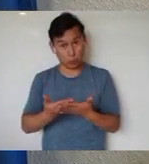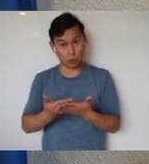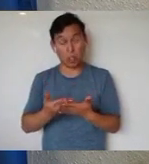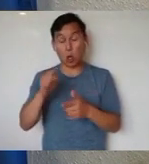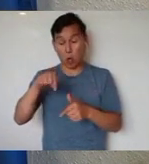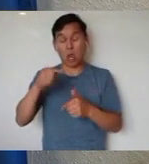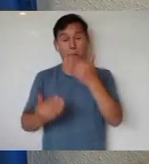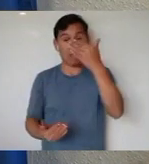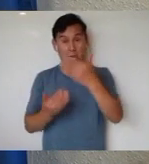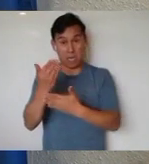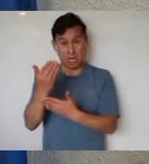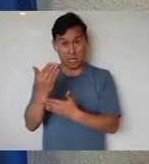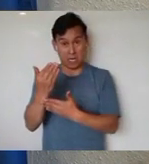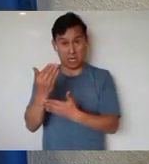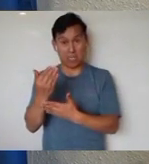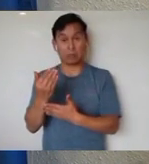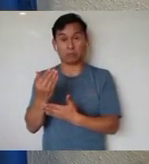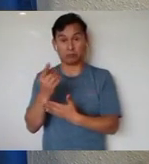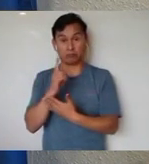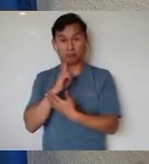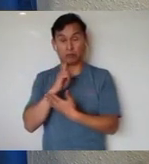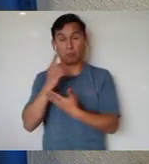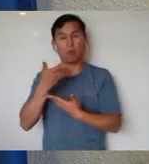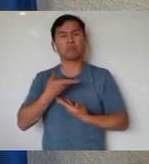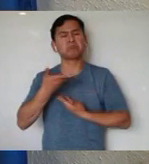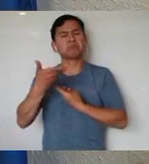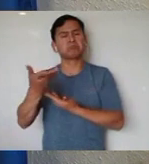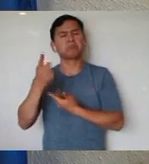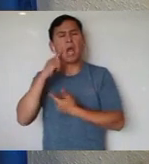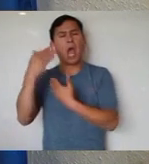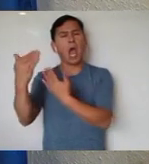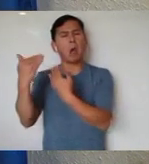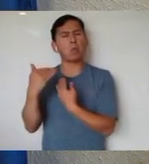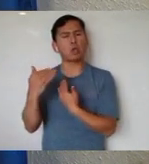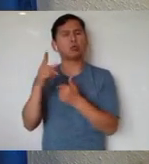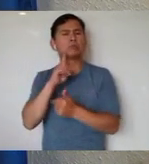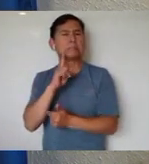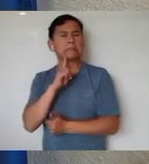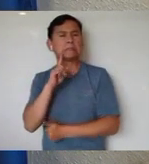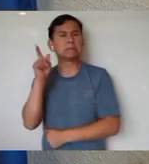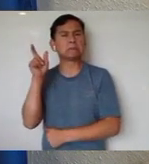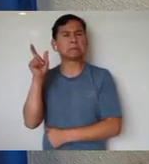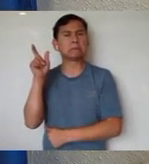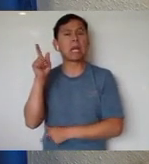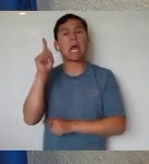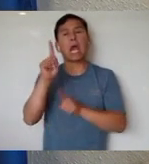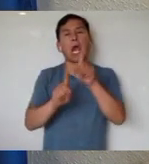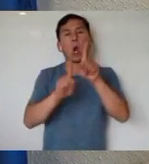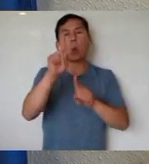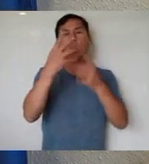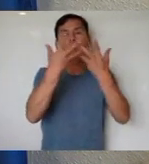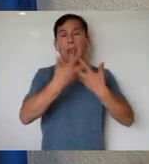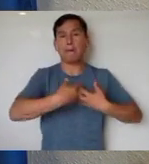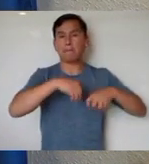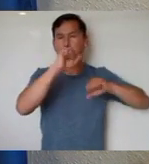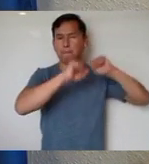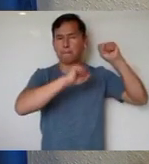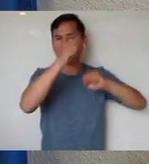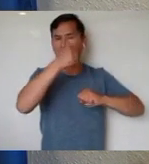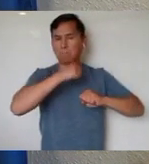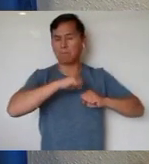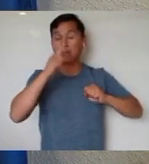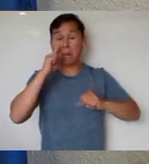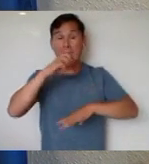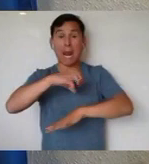en la mañana. Hemos tenido ofrecimientos y apoyos de algunas empresas privadas para